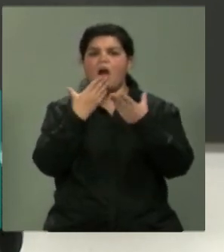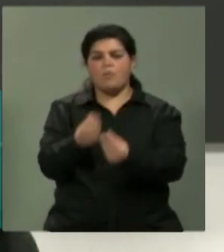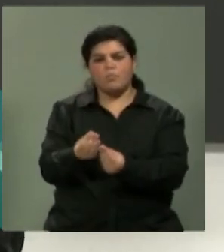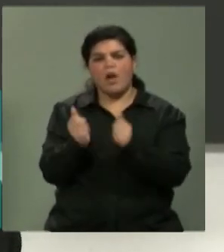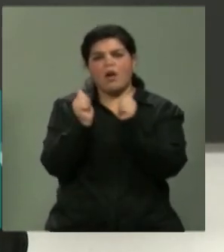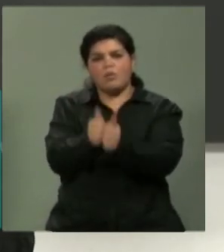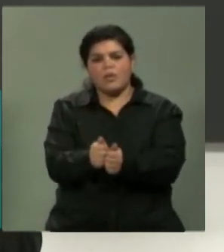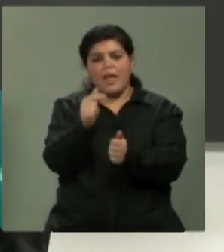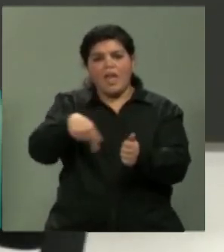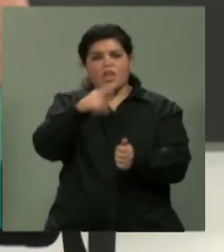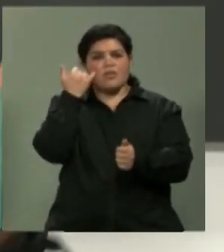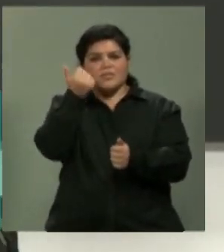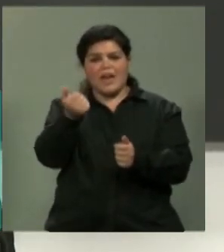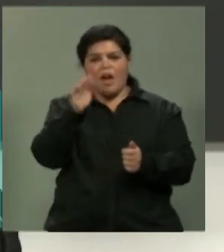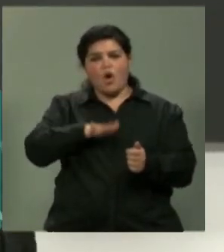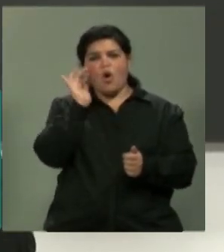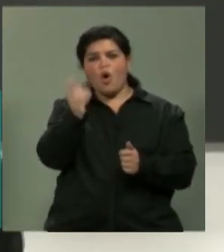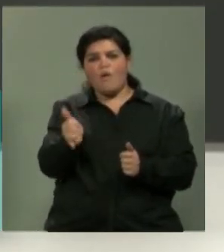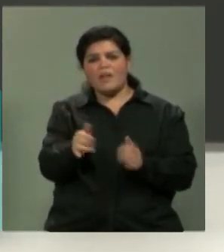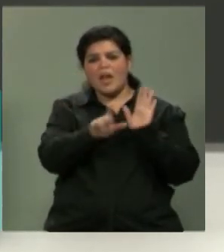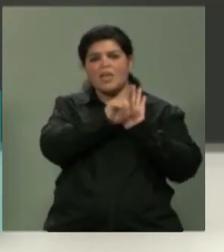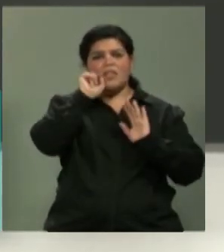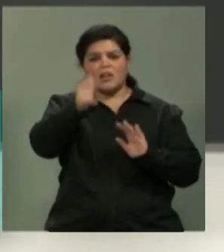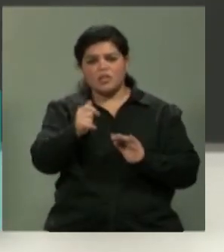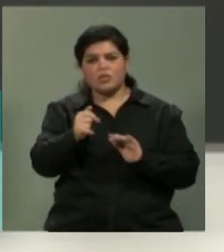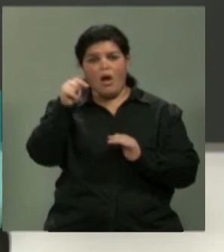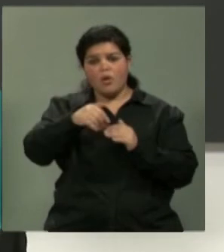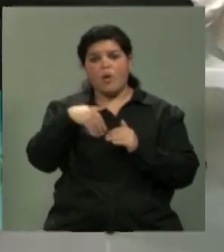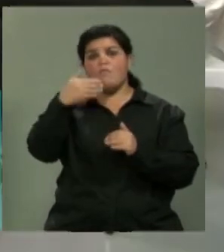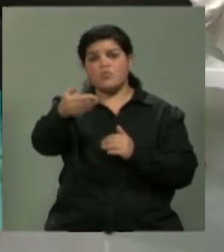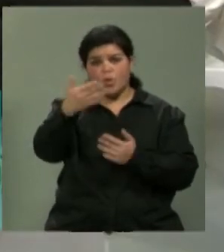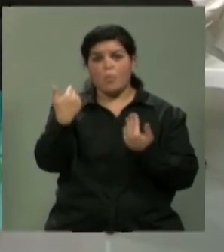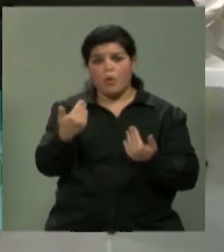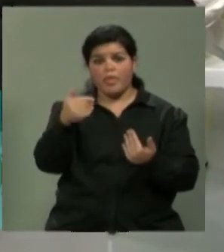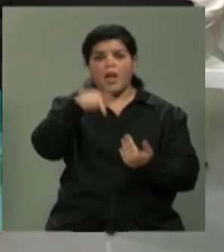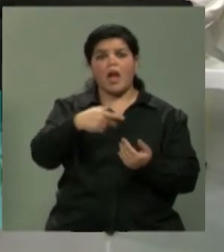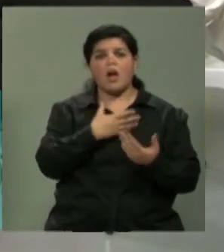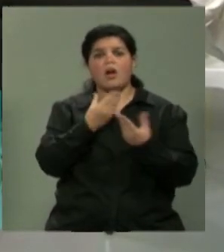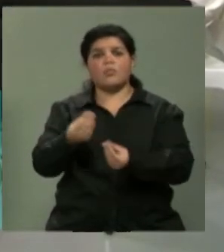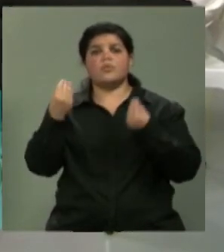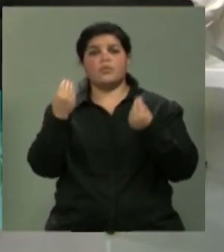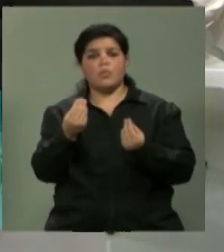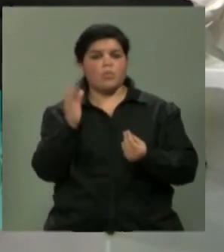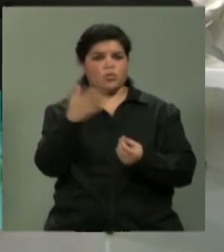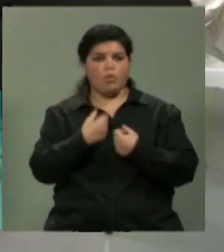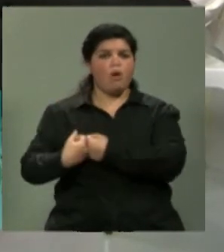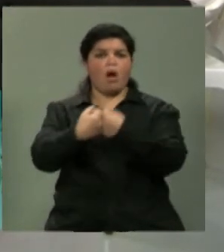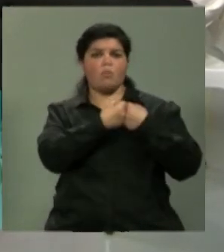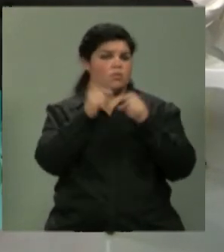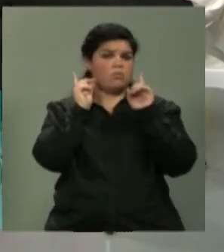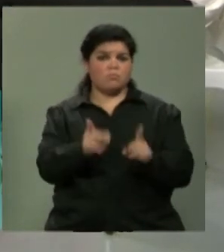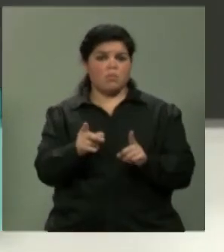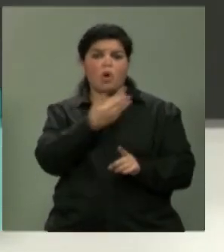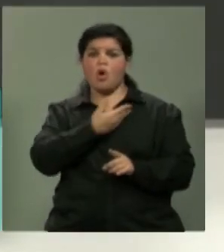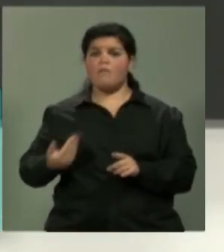chicos que ya cometieron un delito, a los que pueden llegar a cometerlo, y obviamente que el Estado se haga cargo antes? Creo que eso, estamos todos de acuerdo en eso, que